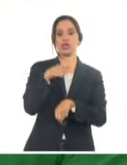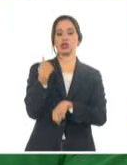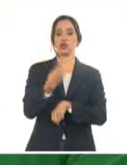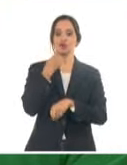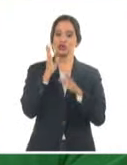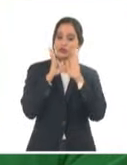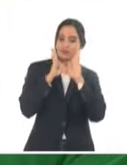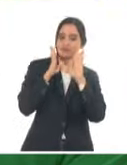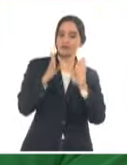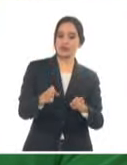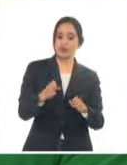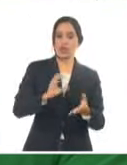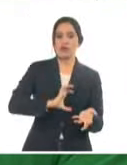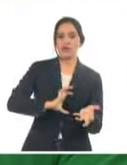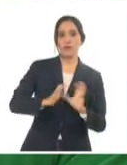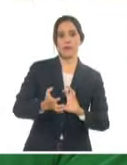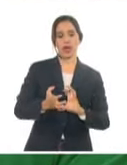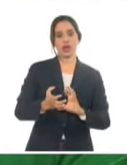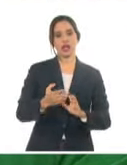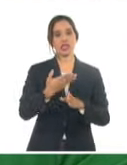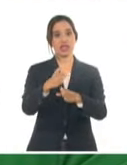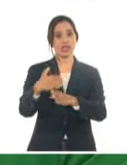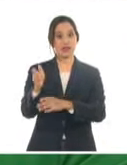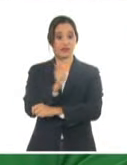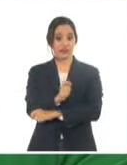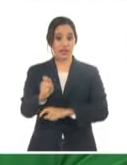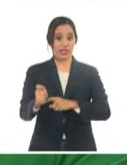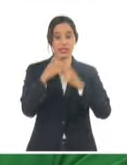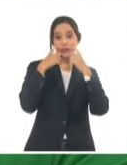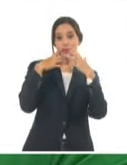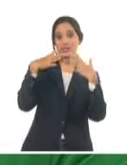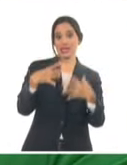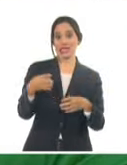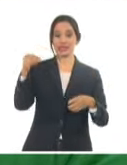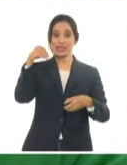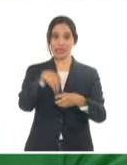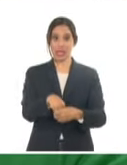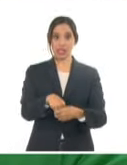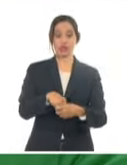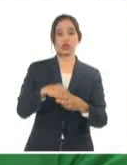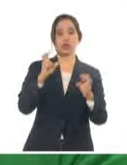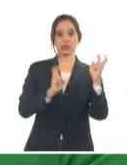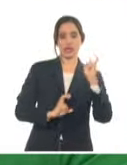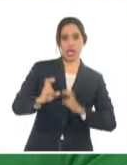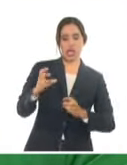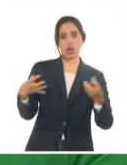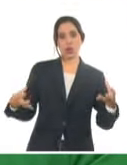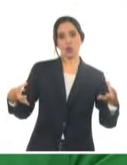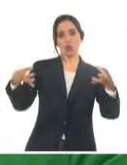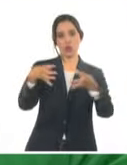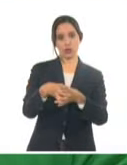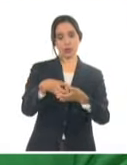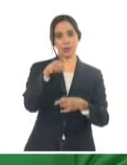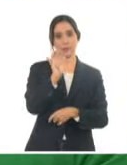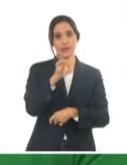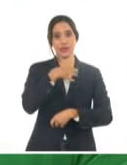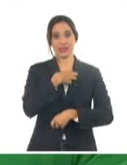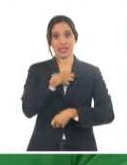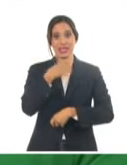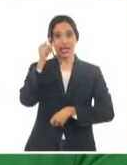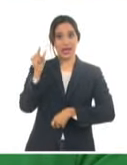formar este nuevo actor dentro de la red, que es el gestor o gestora de adherencia, que es una persona que ha